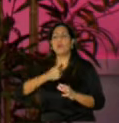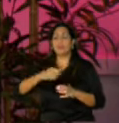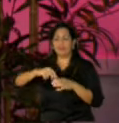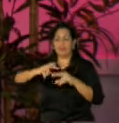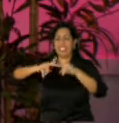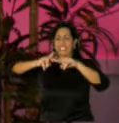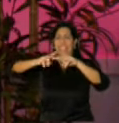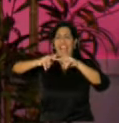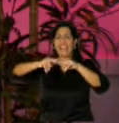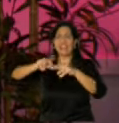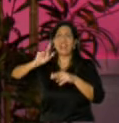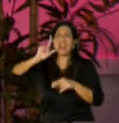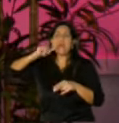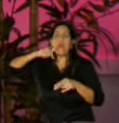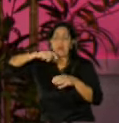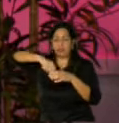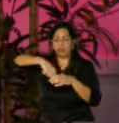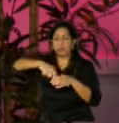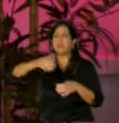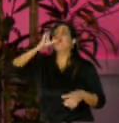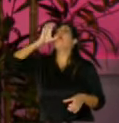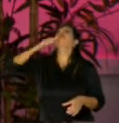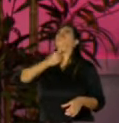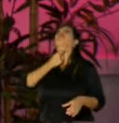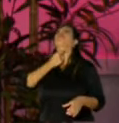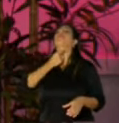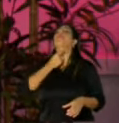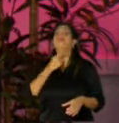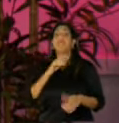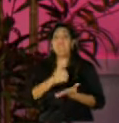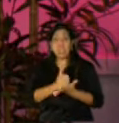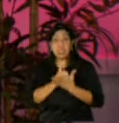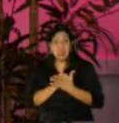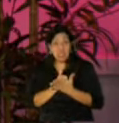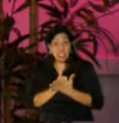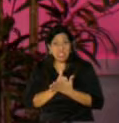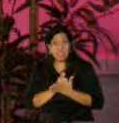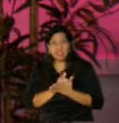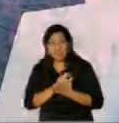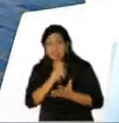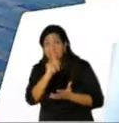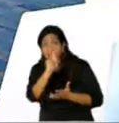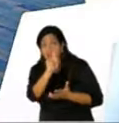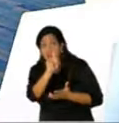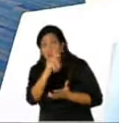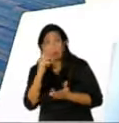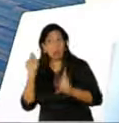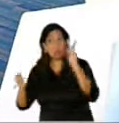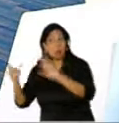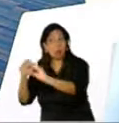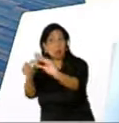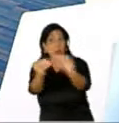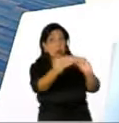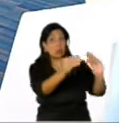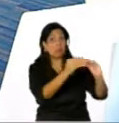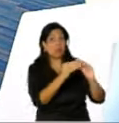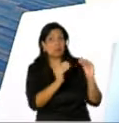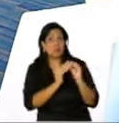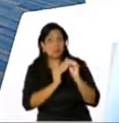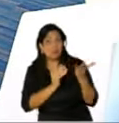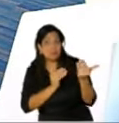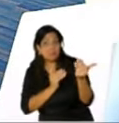con sal y limón. Quisiera conocer de parte de ustedes esas recomendaciones, si son reales. No sé si el